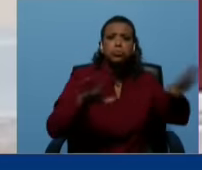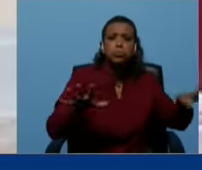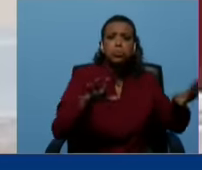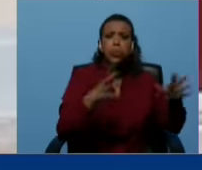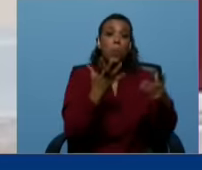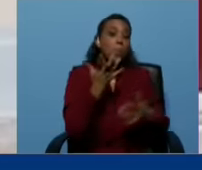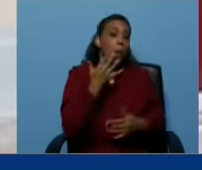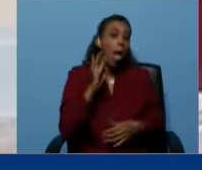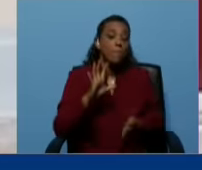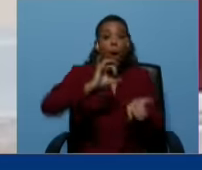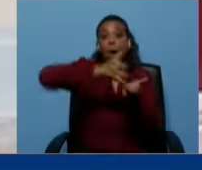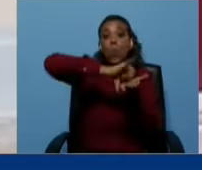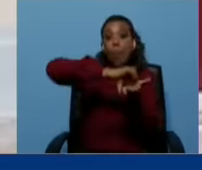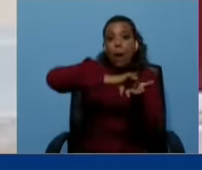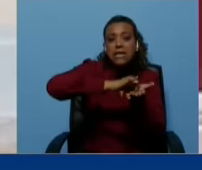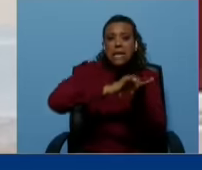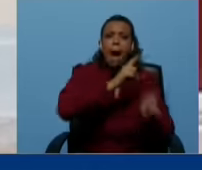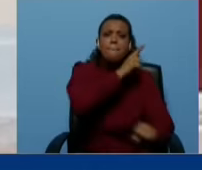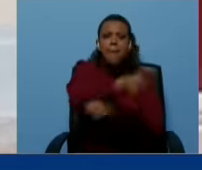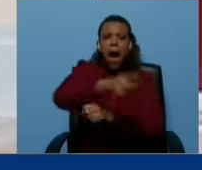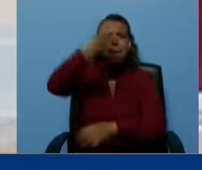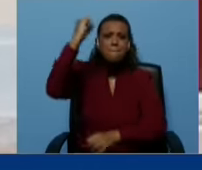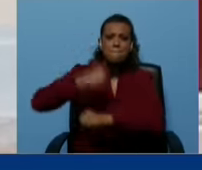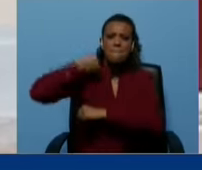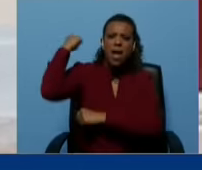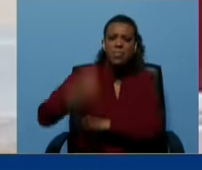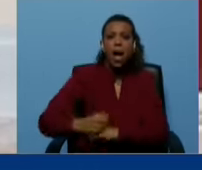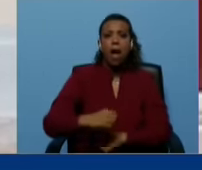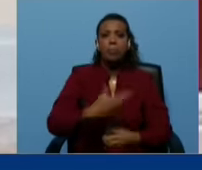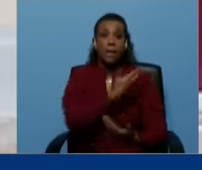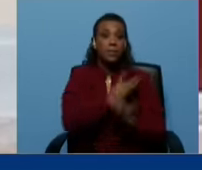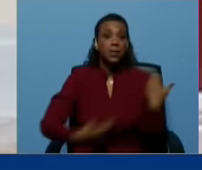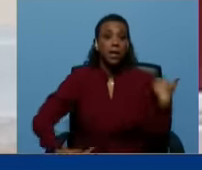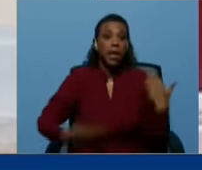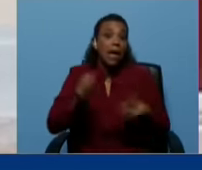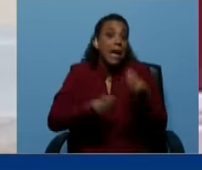por ejemplo en WhatsApp, amenazando que va a matar al presidente, ¿qué le pasa?